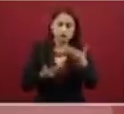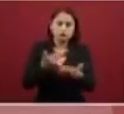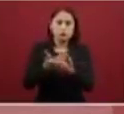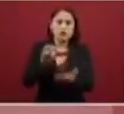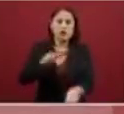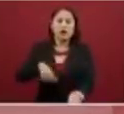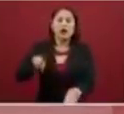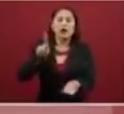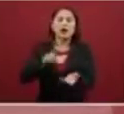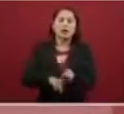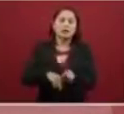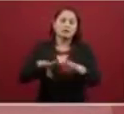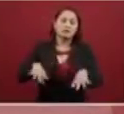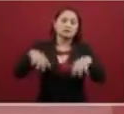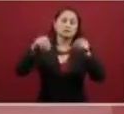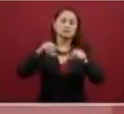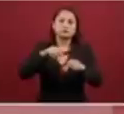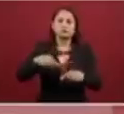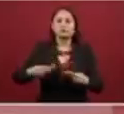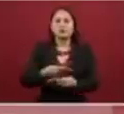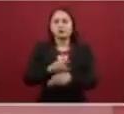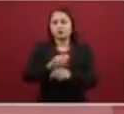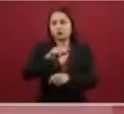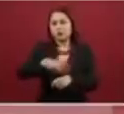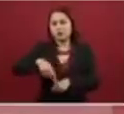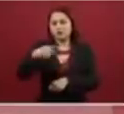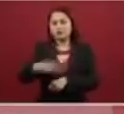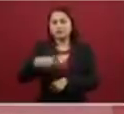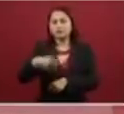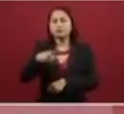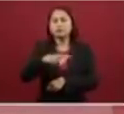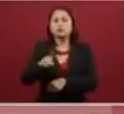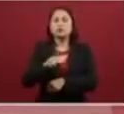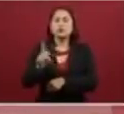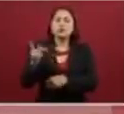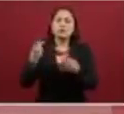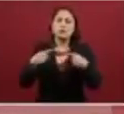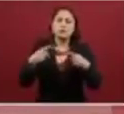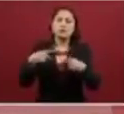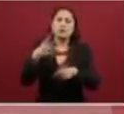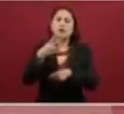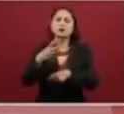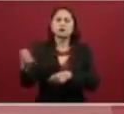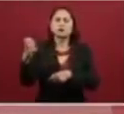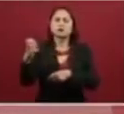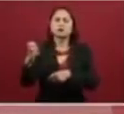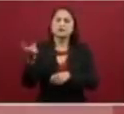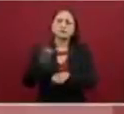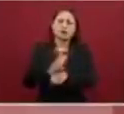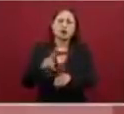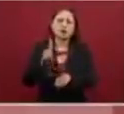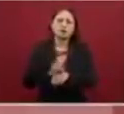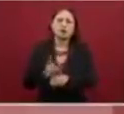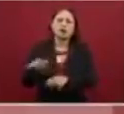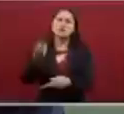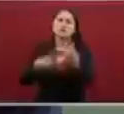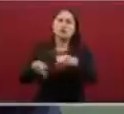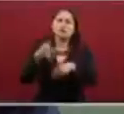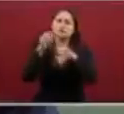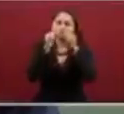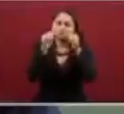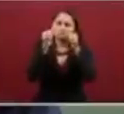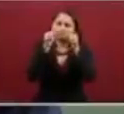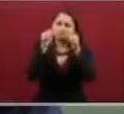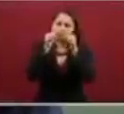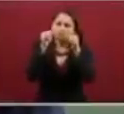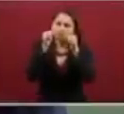un promedio de 450 personas diarias. Ahora te voy a escuchar y